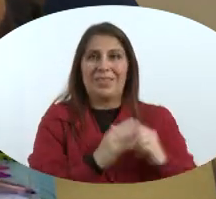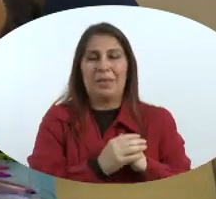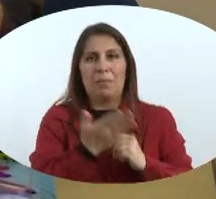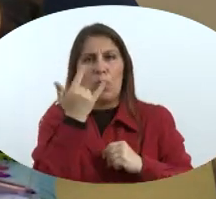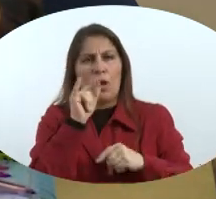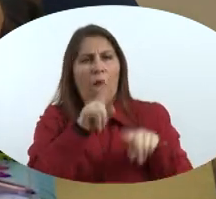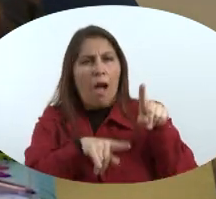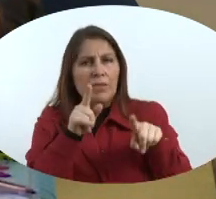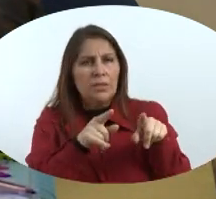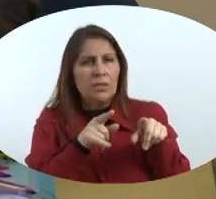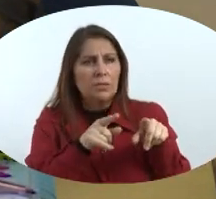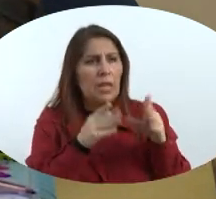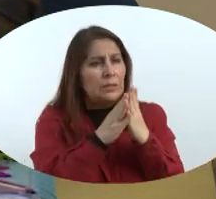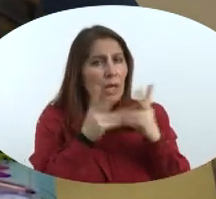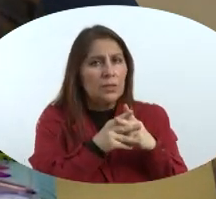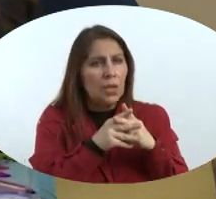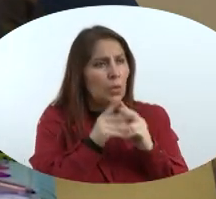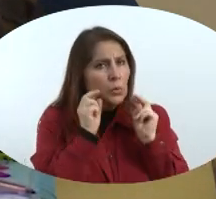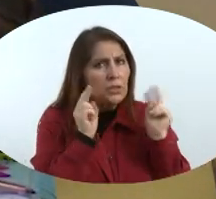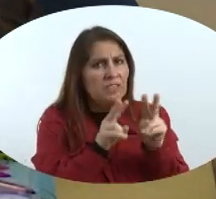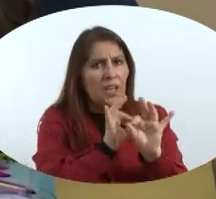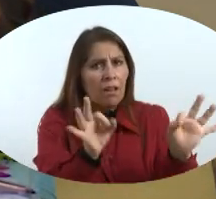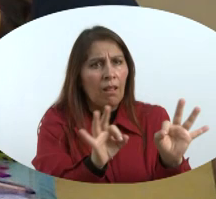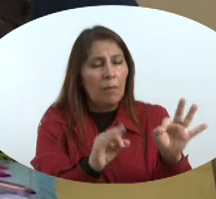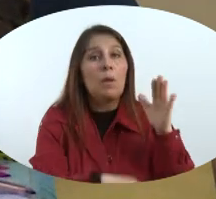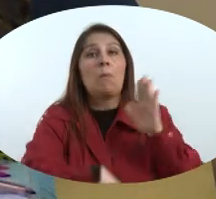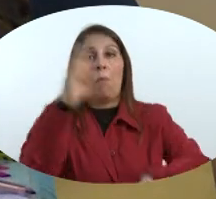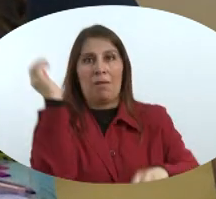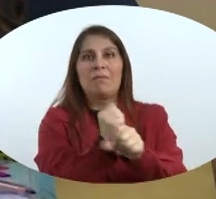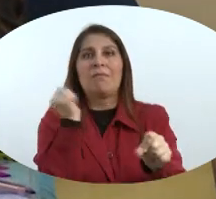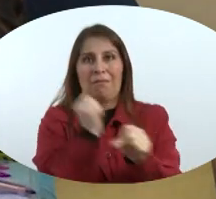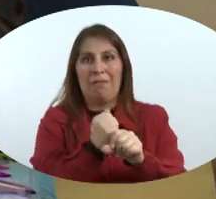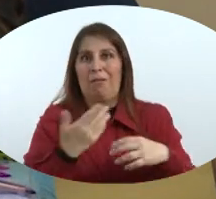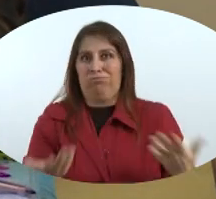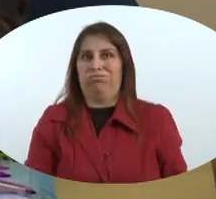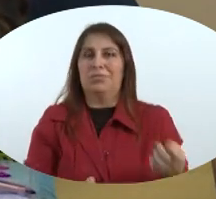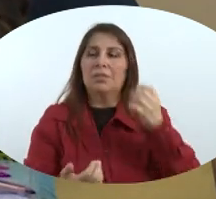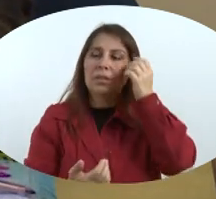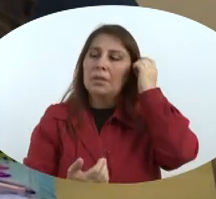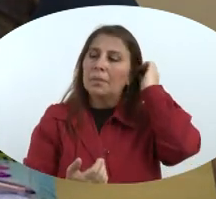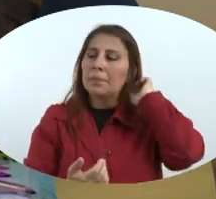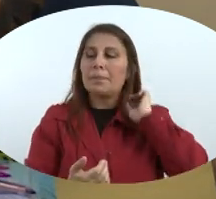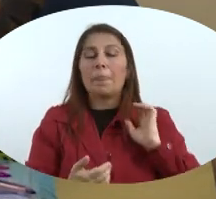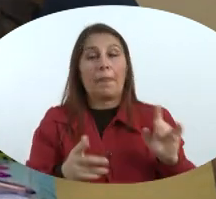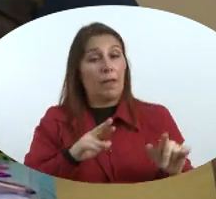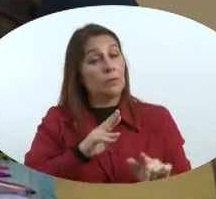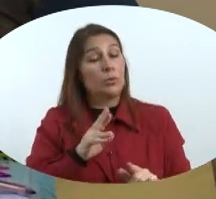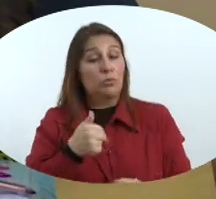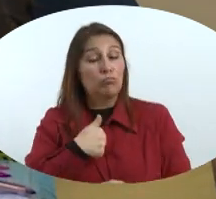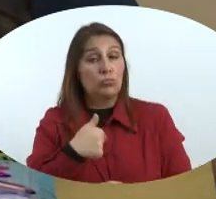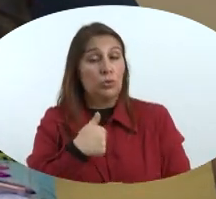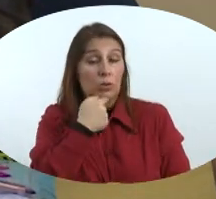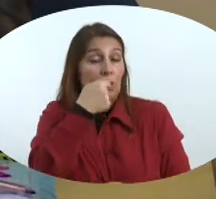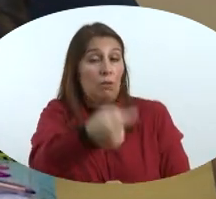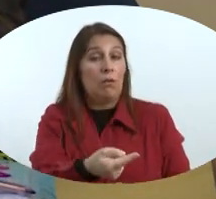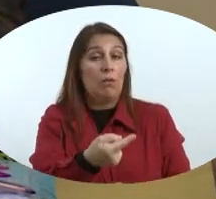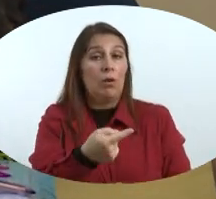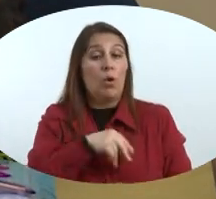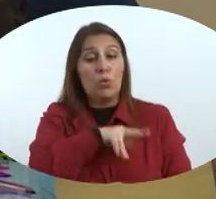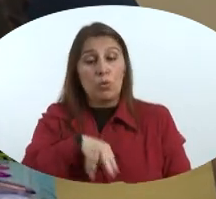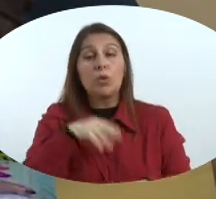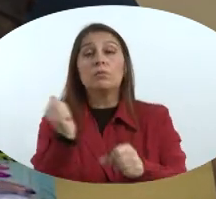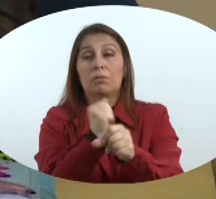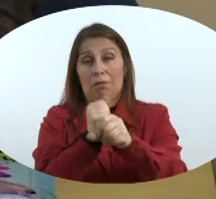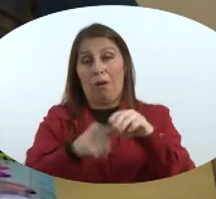veces aparte chiquiticas la que menos sirve pero es la que donde más también trabajo hay entonces como así yo también digamos diría